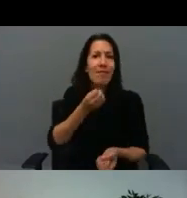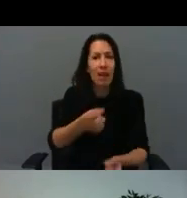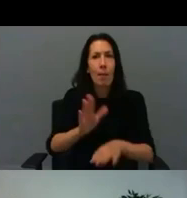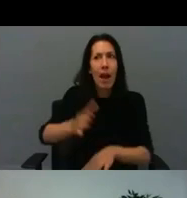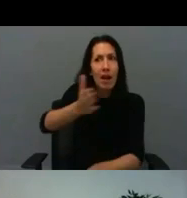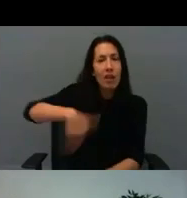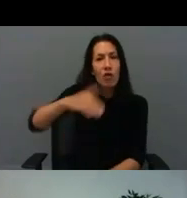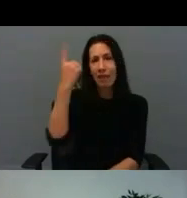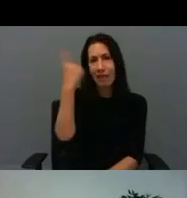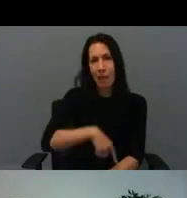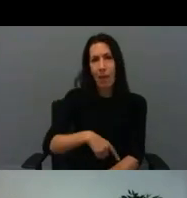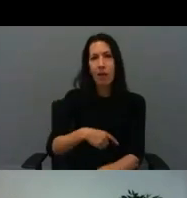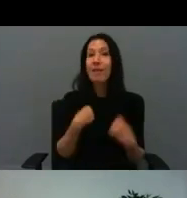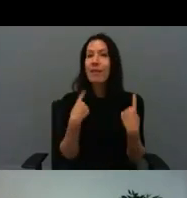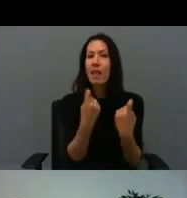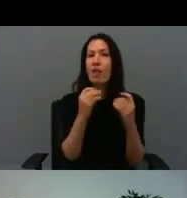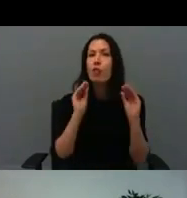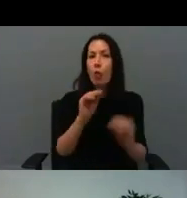que tenéis las personas con parálisis cerebral.